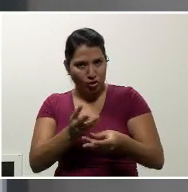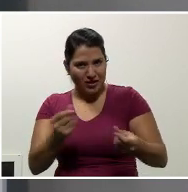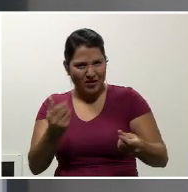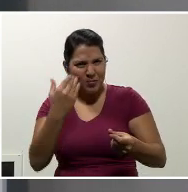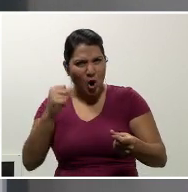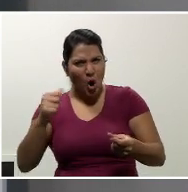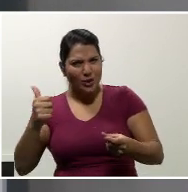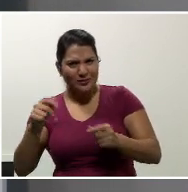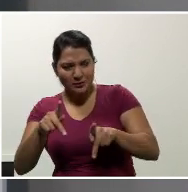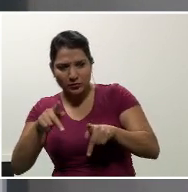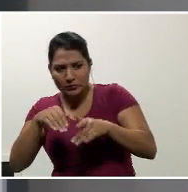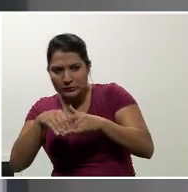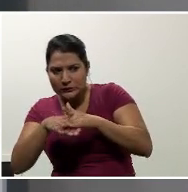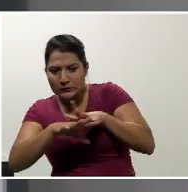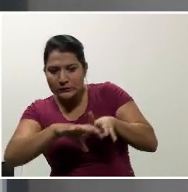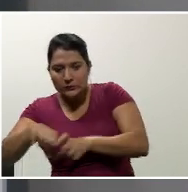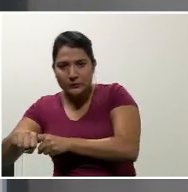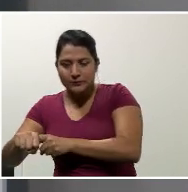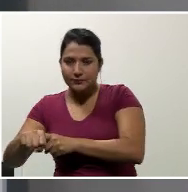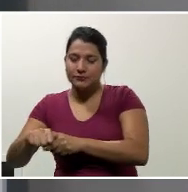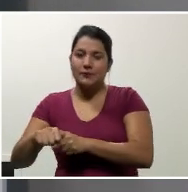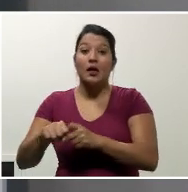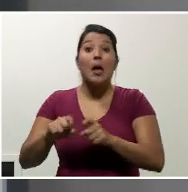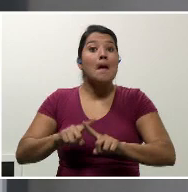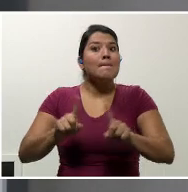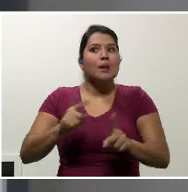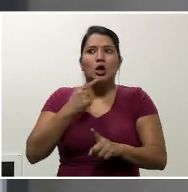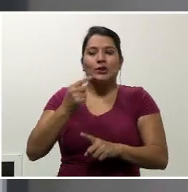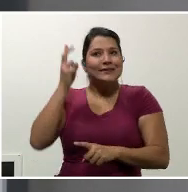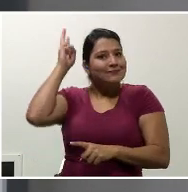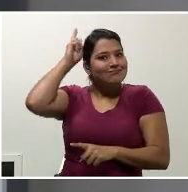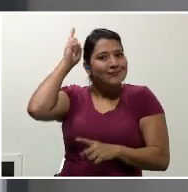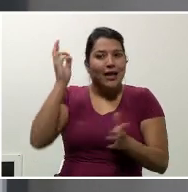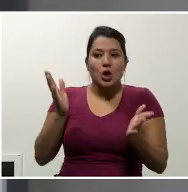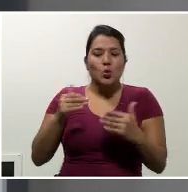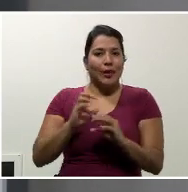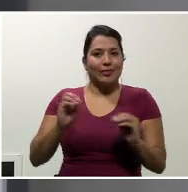señalan que no hay acciones claras de que se esté